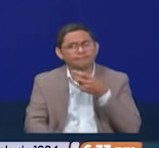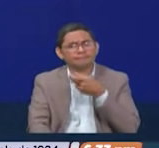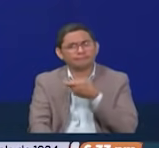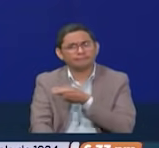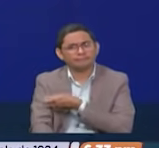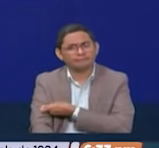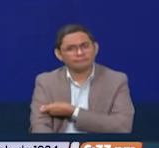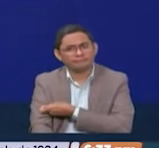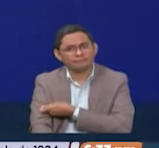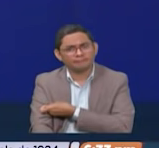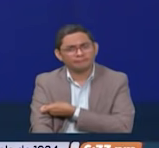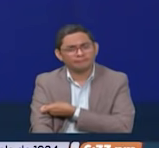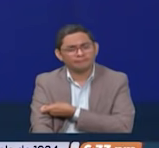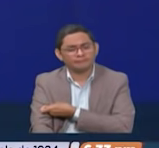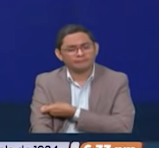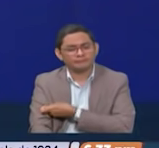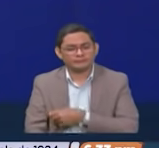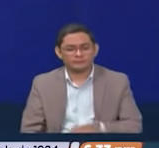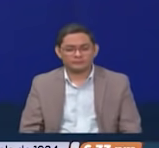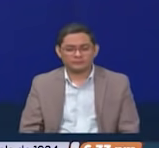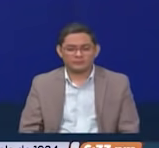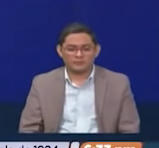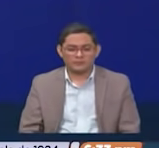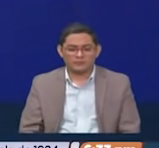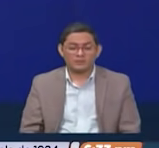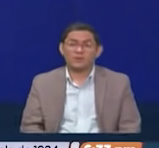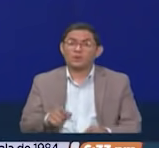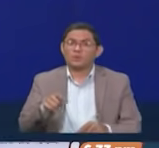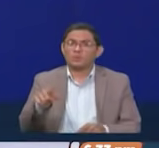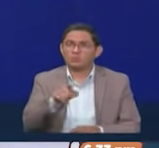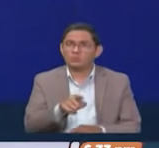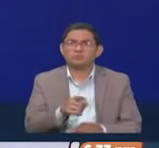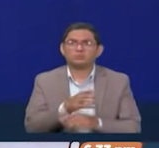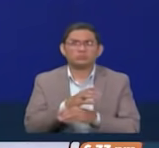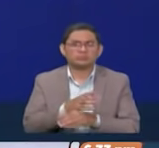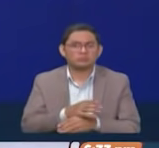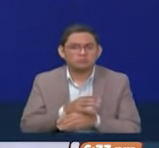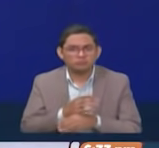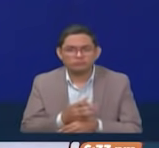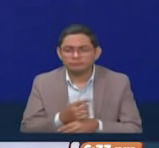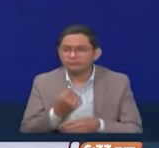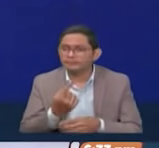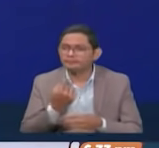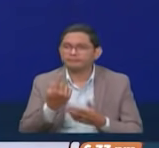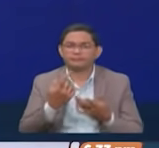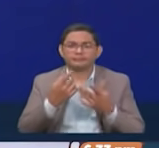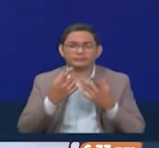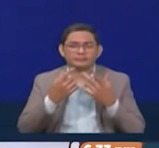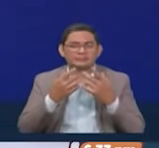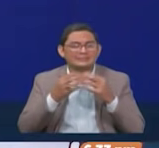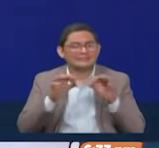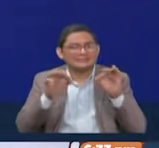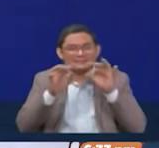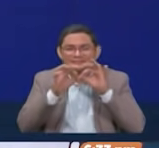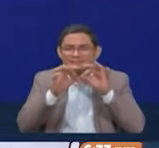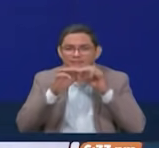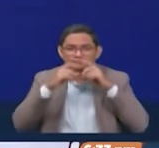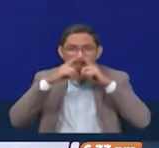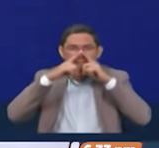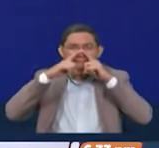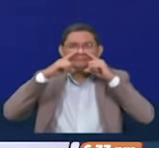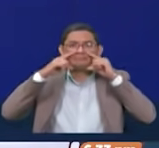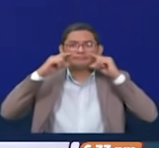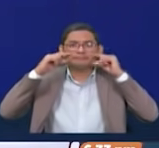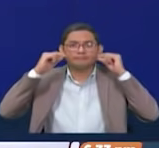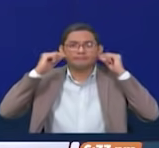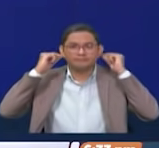al igual que de mantener la medida de autocuidado en especial el uso correcto de la